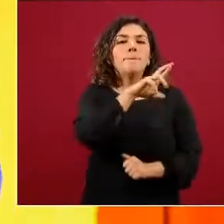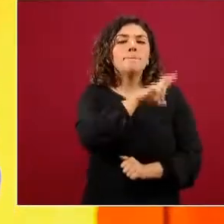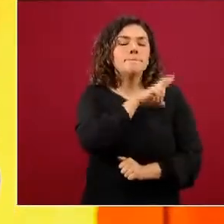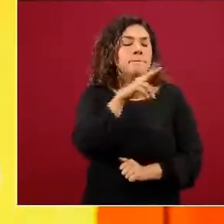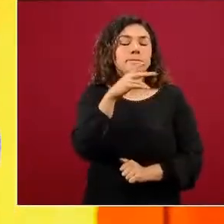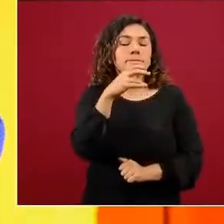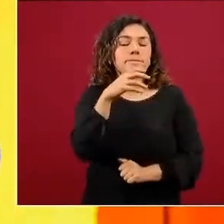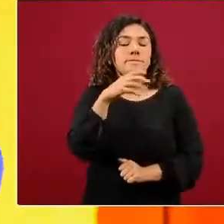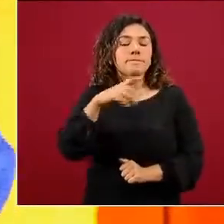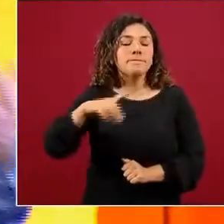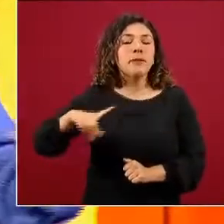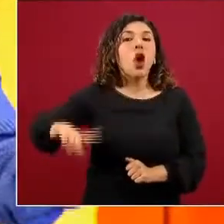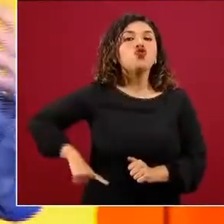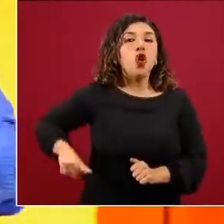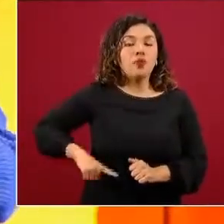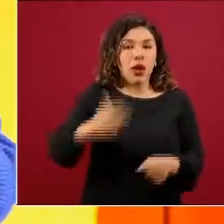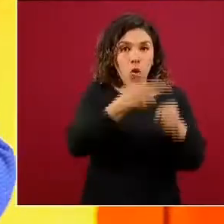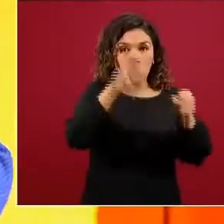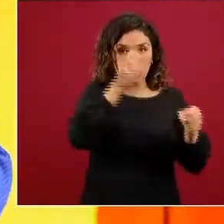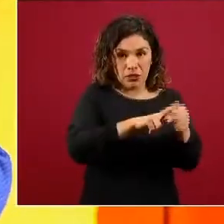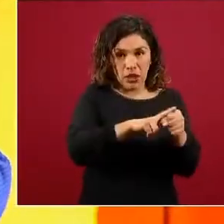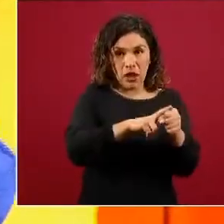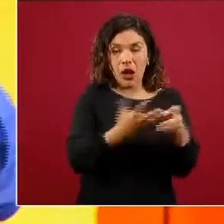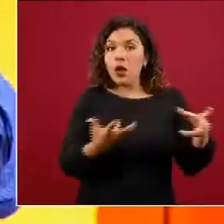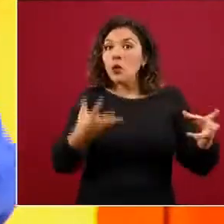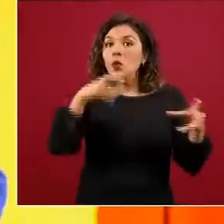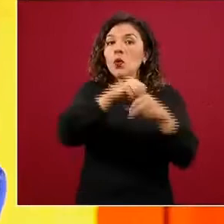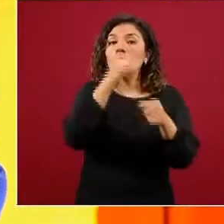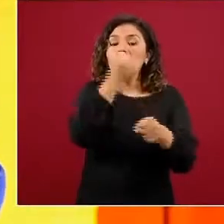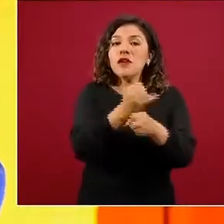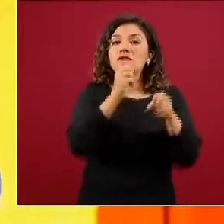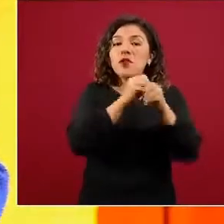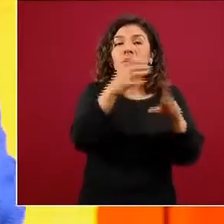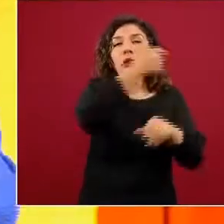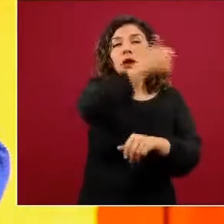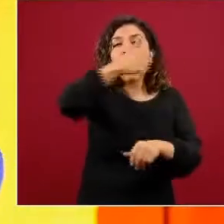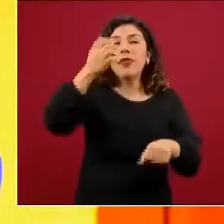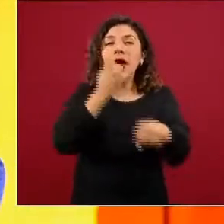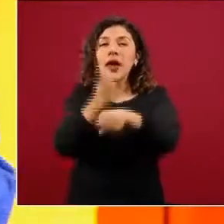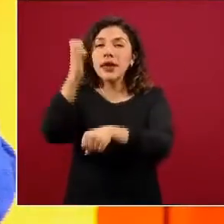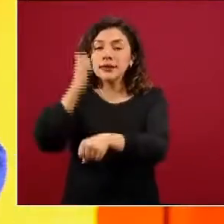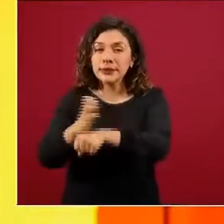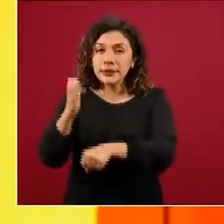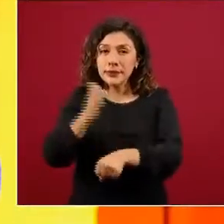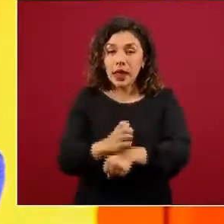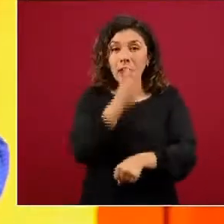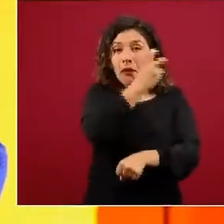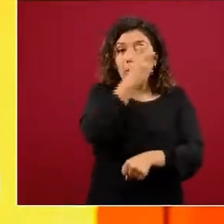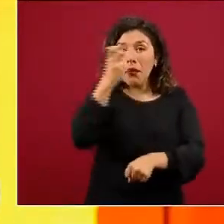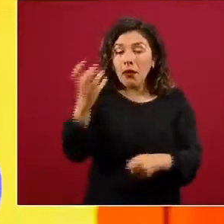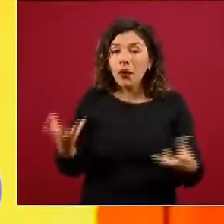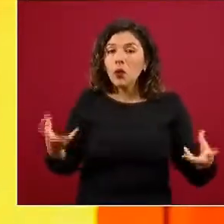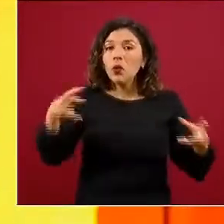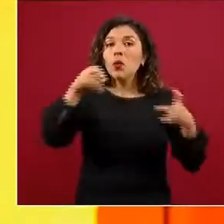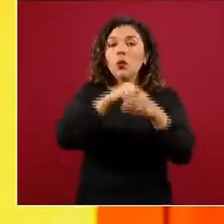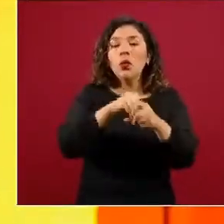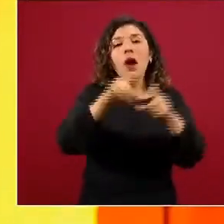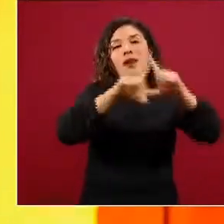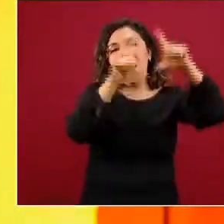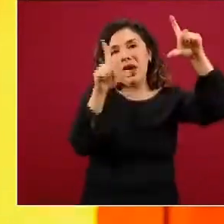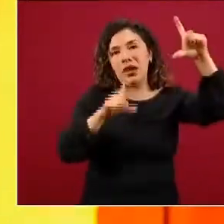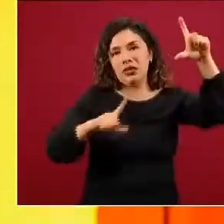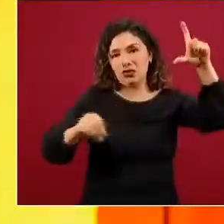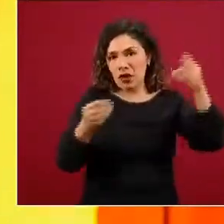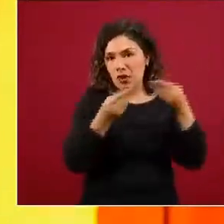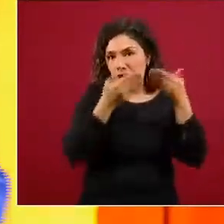público, y que los datos se concentran en cada estado y de cada estado se concentran en el nivel